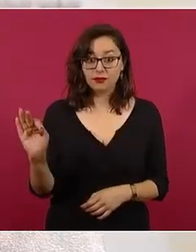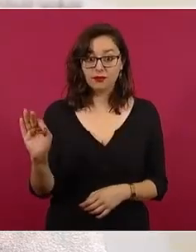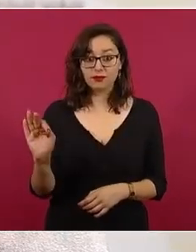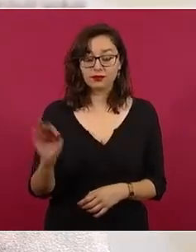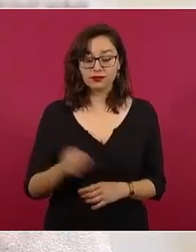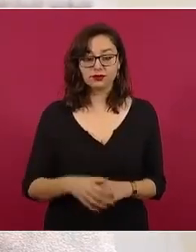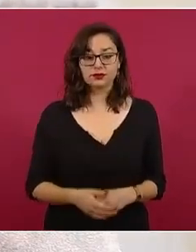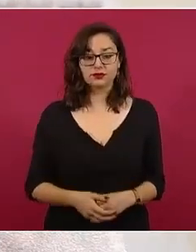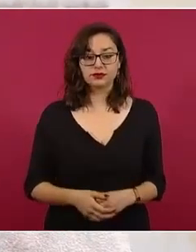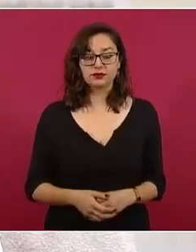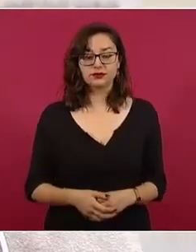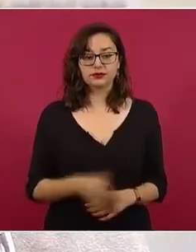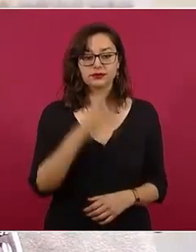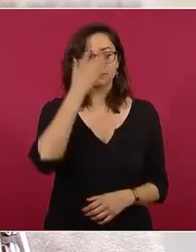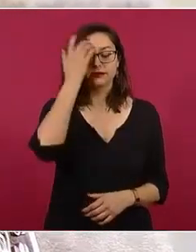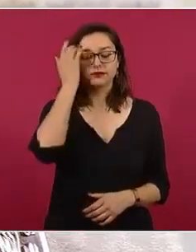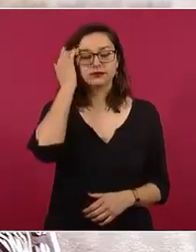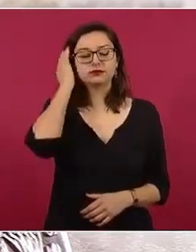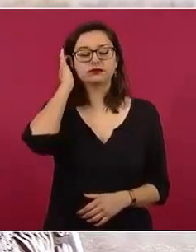Entonces,